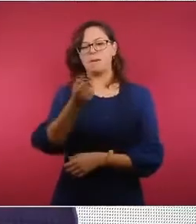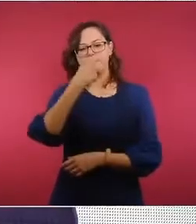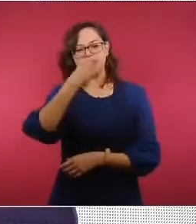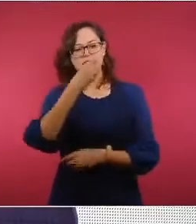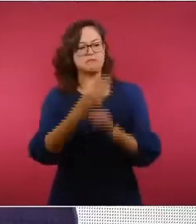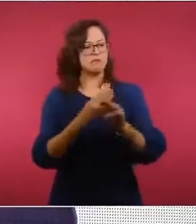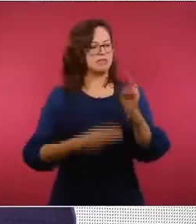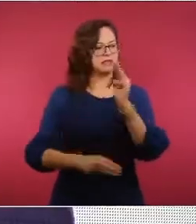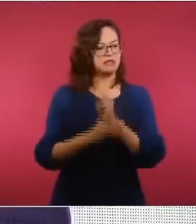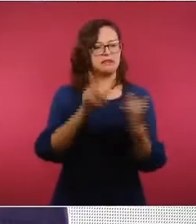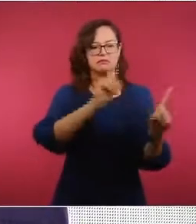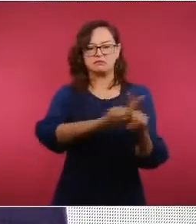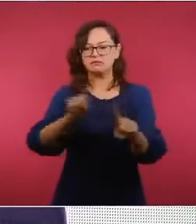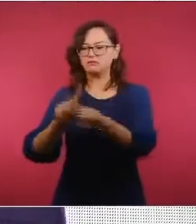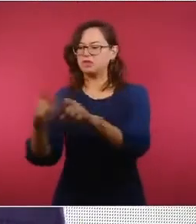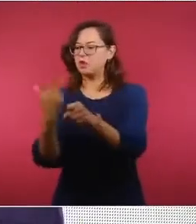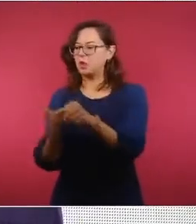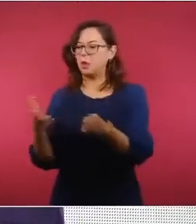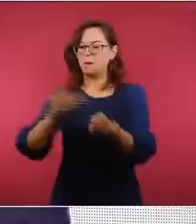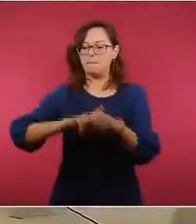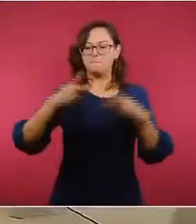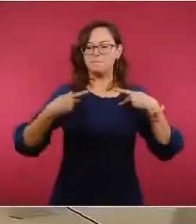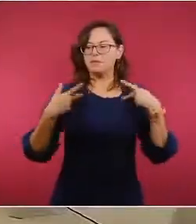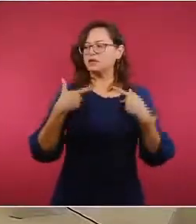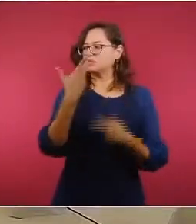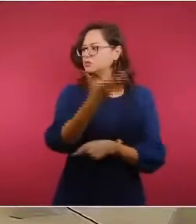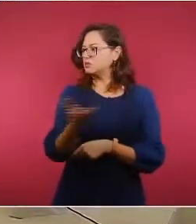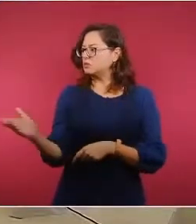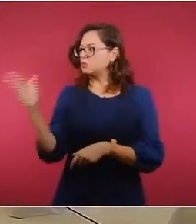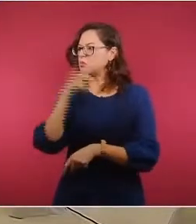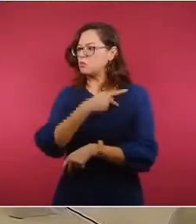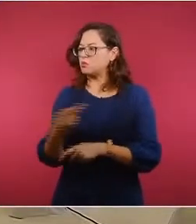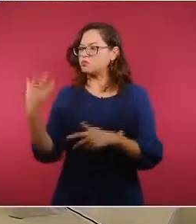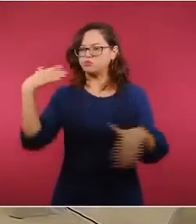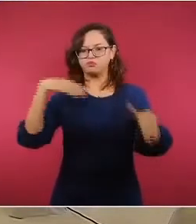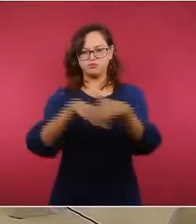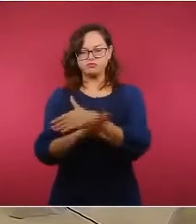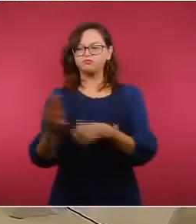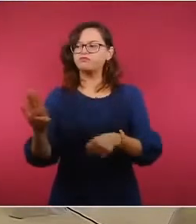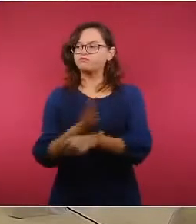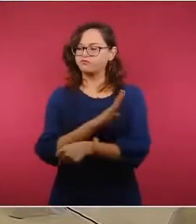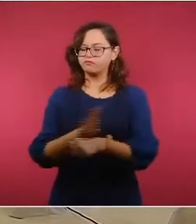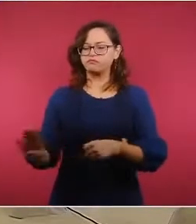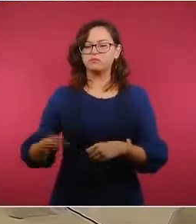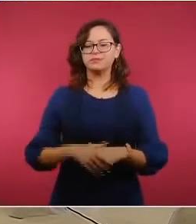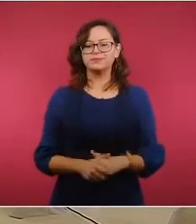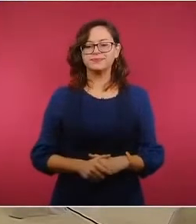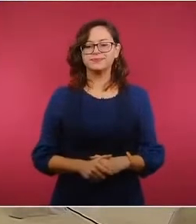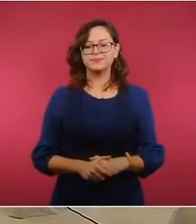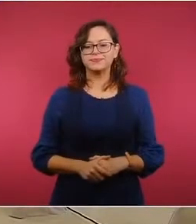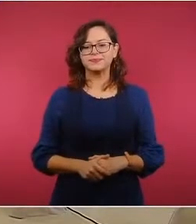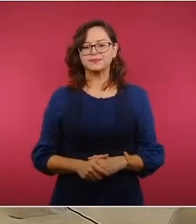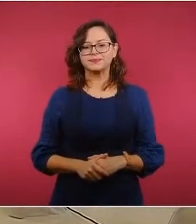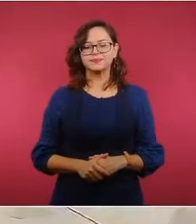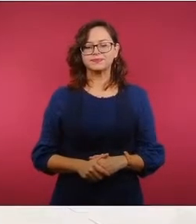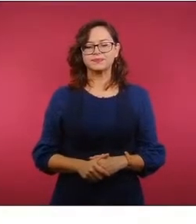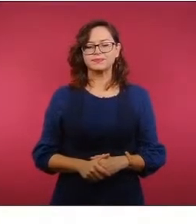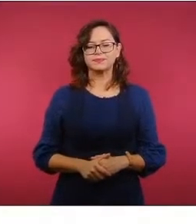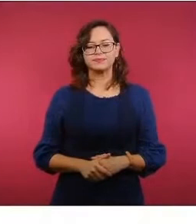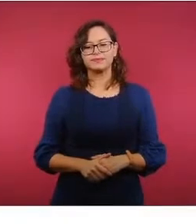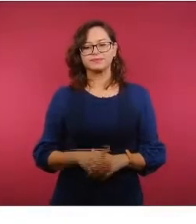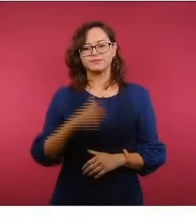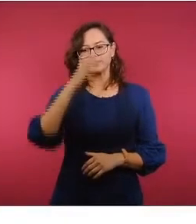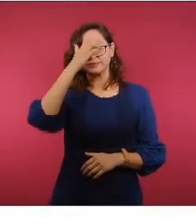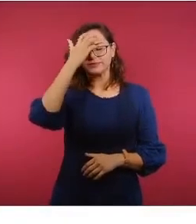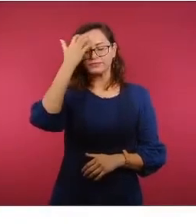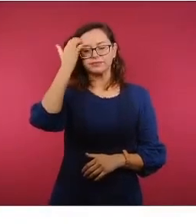gente pobre y se beneficie a todas y a todos los mexicanos. Y aquí está precisamente el